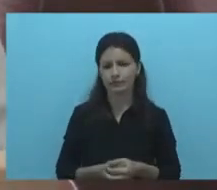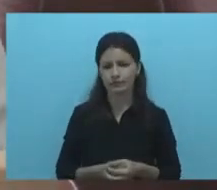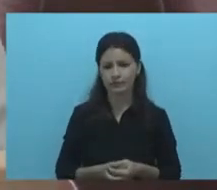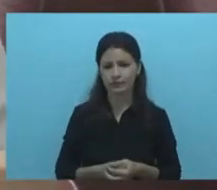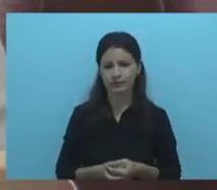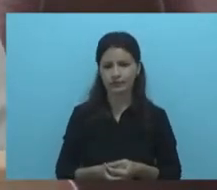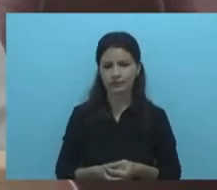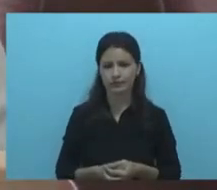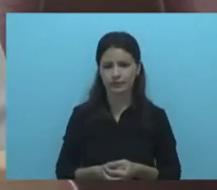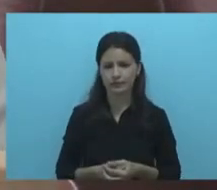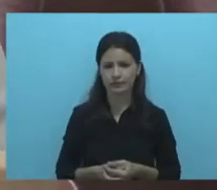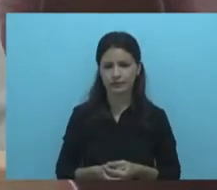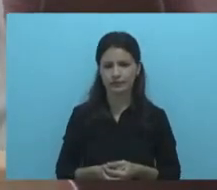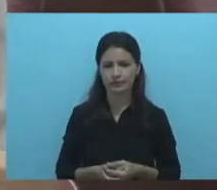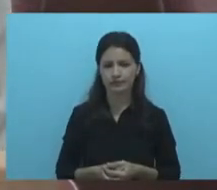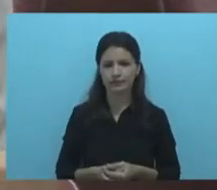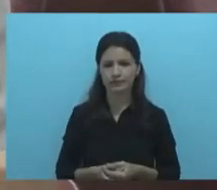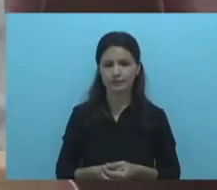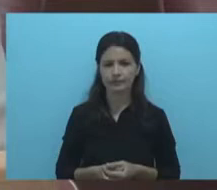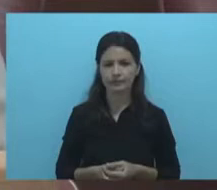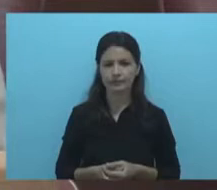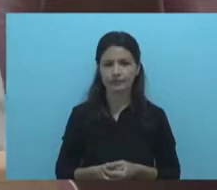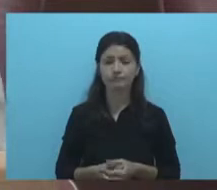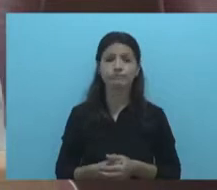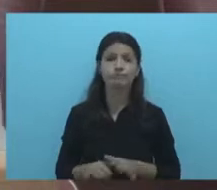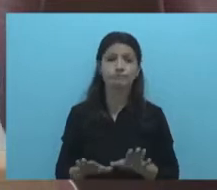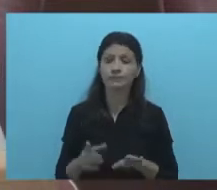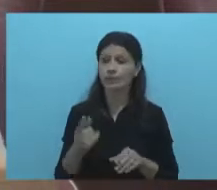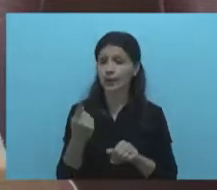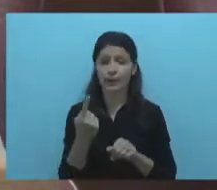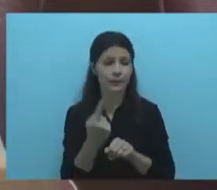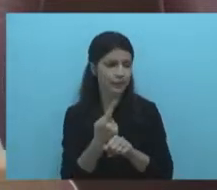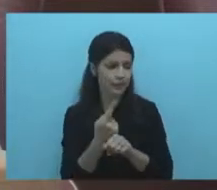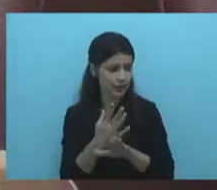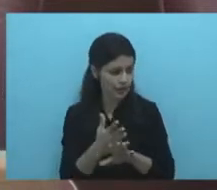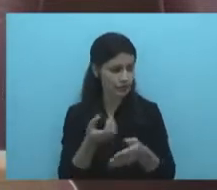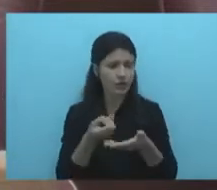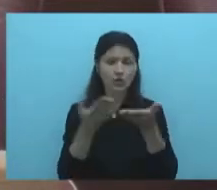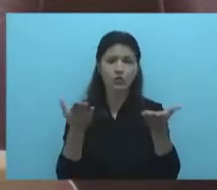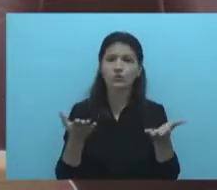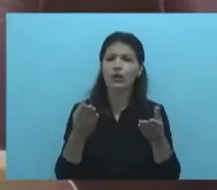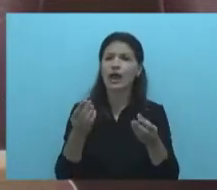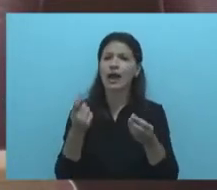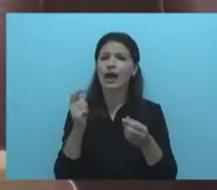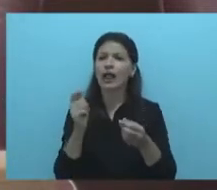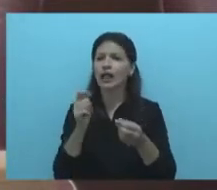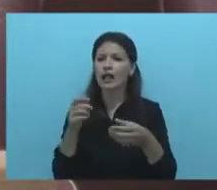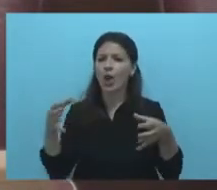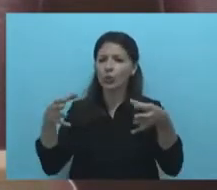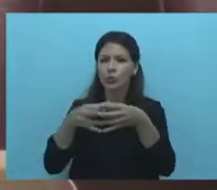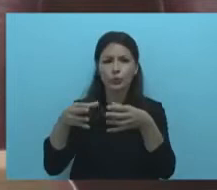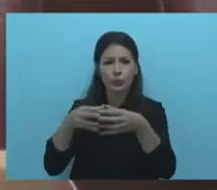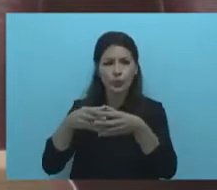2020. Yo considero, en primer lugar, hacer un reconocimiento a las mamás de los chicos con